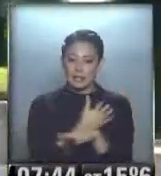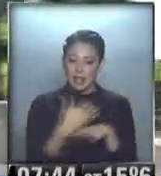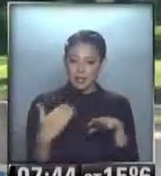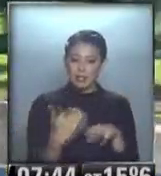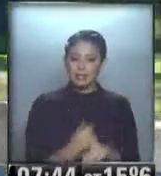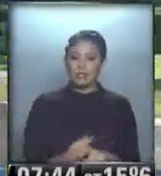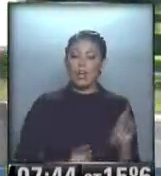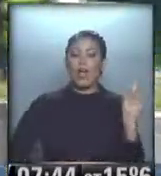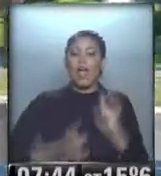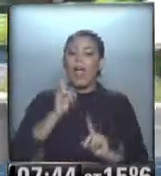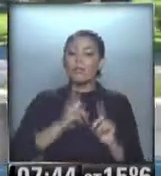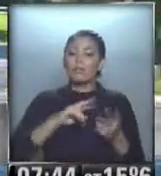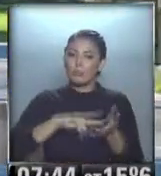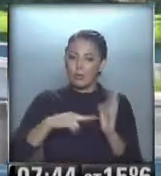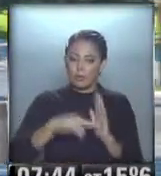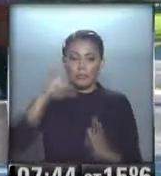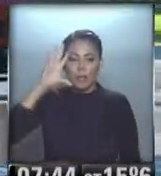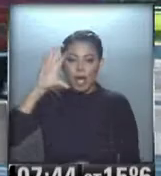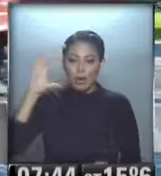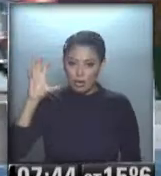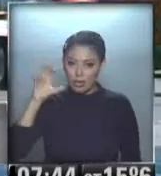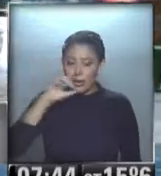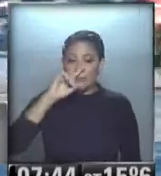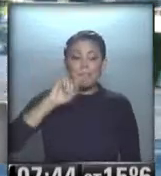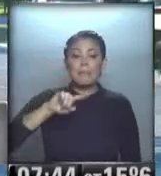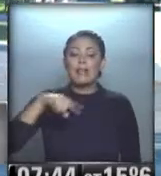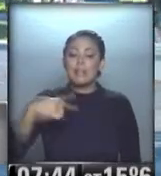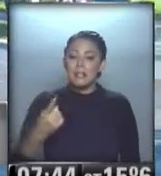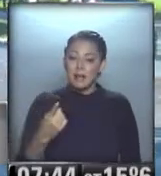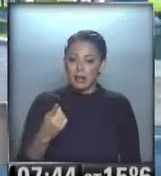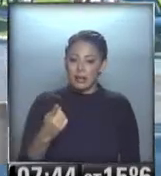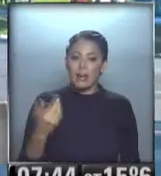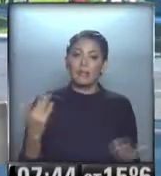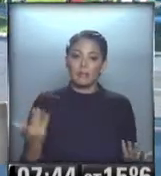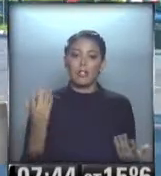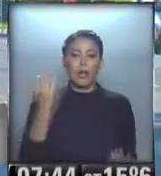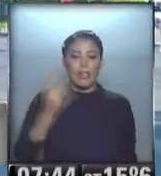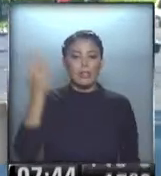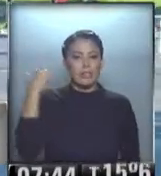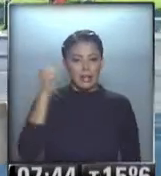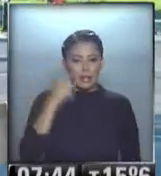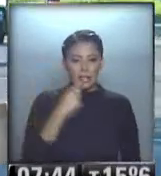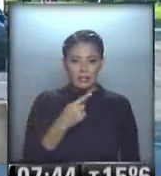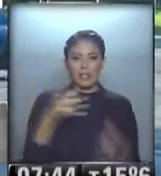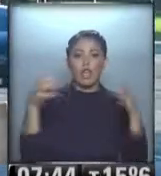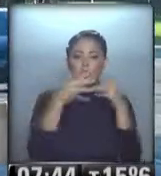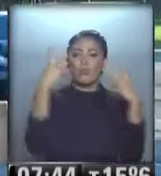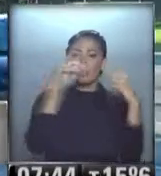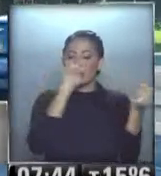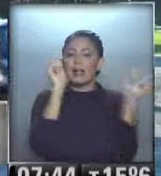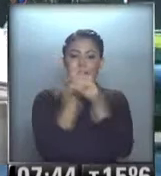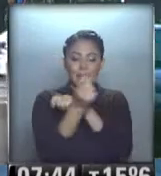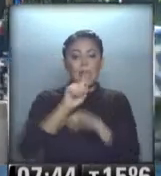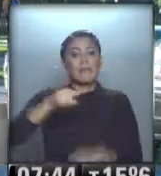con algunas complicaciones, recordamos que mañana, a raíz de precisamente lo que estaba diciendo Karina, del intercambio o recambio turístico,